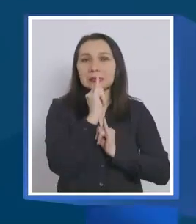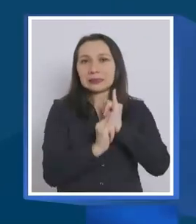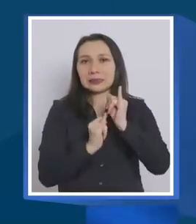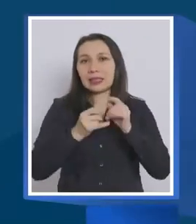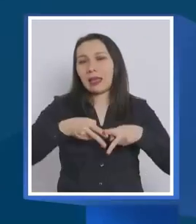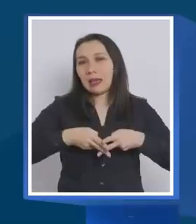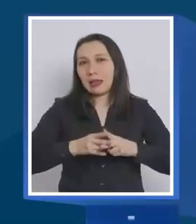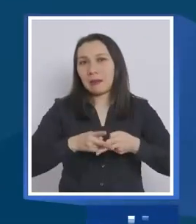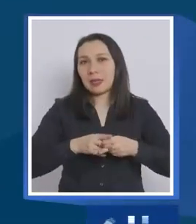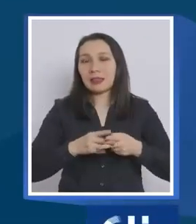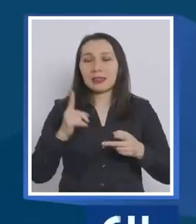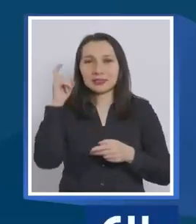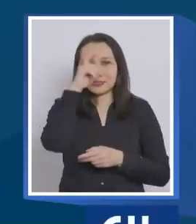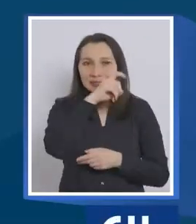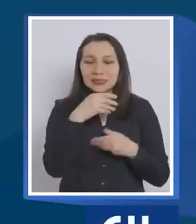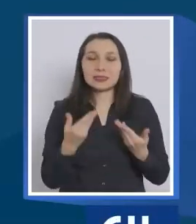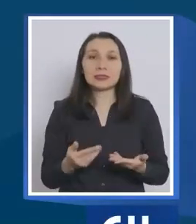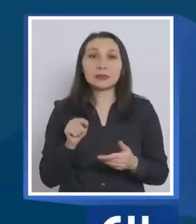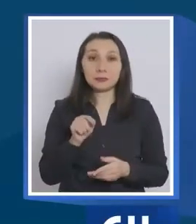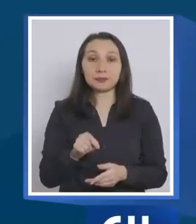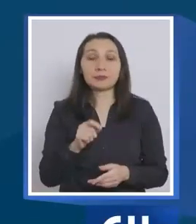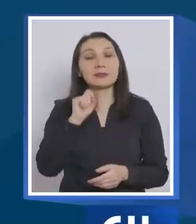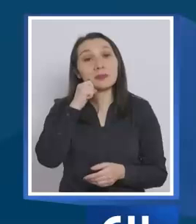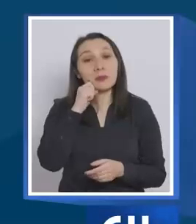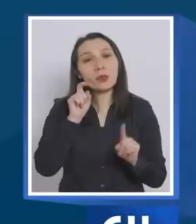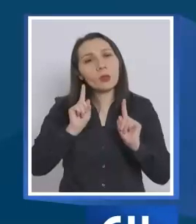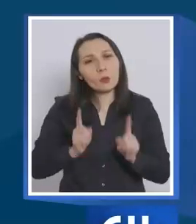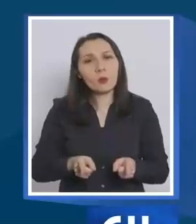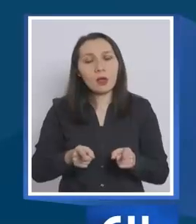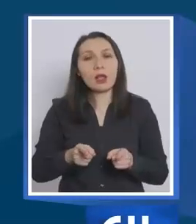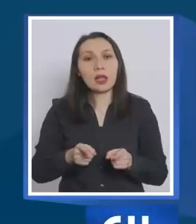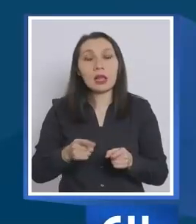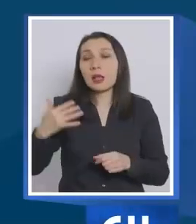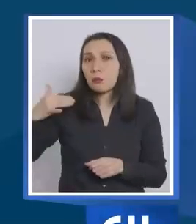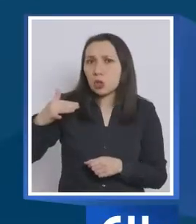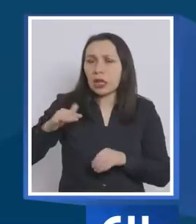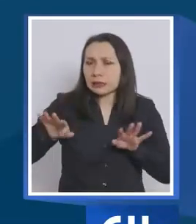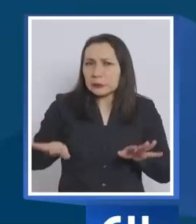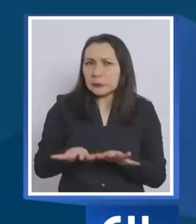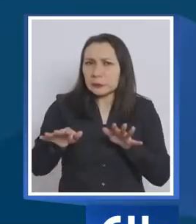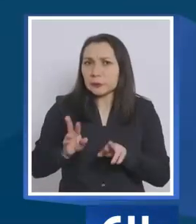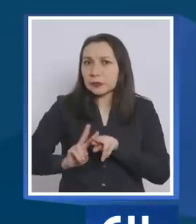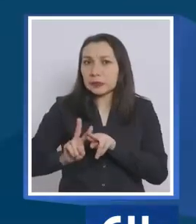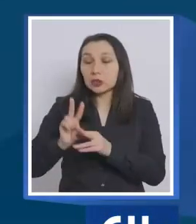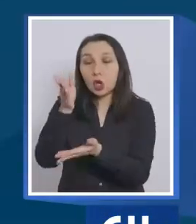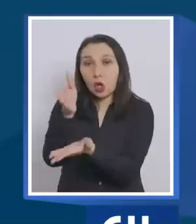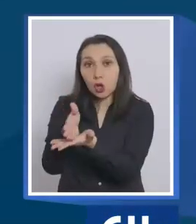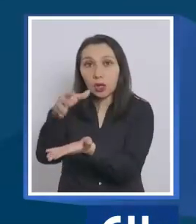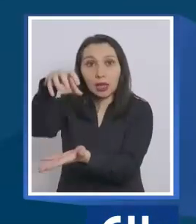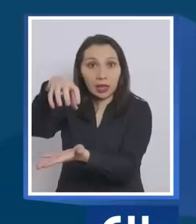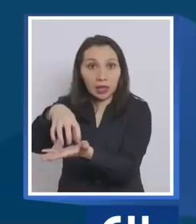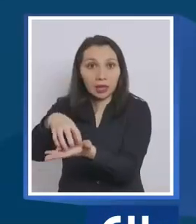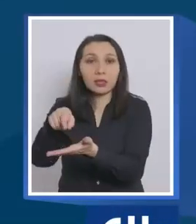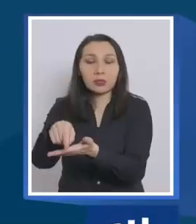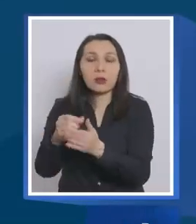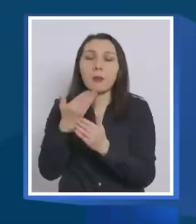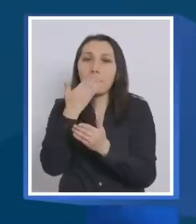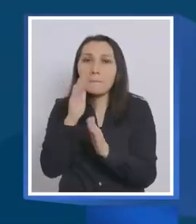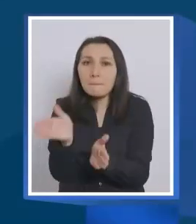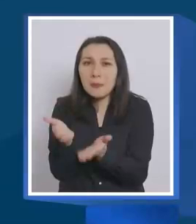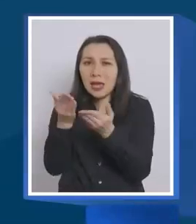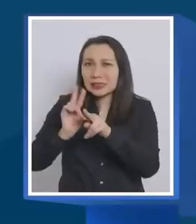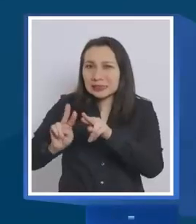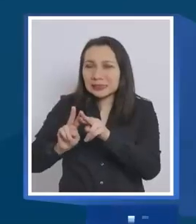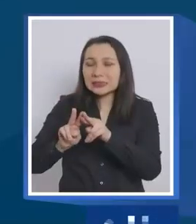herramientas, lo que significa que a pesar de los importantes esfuerzos que han hecho los establecimientos para mejorar